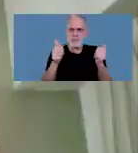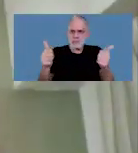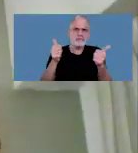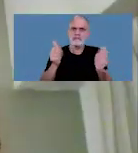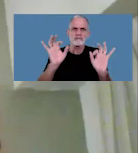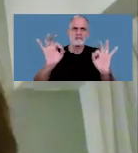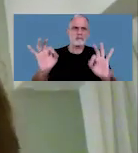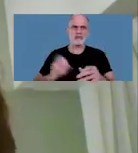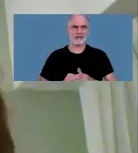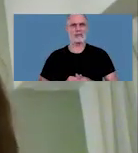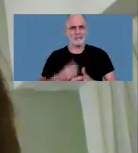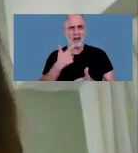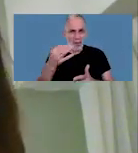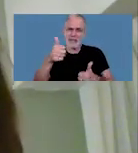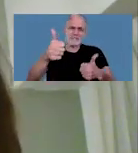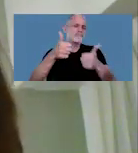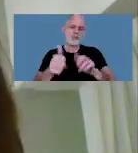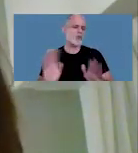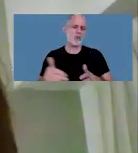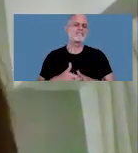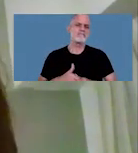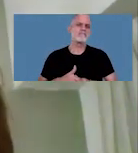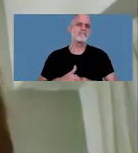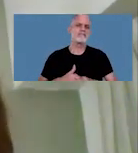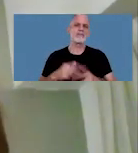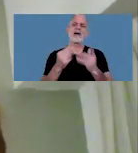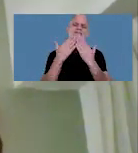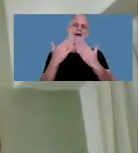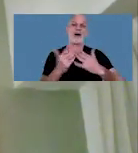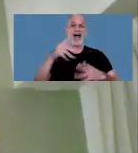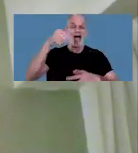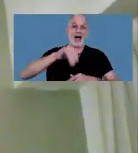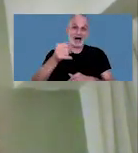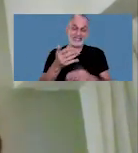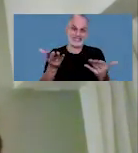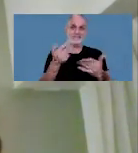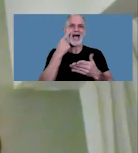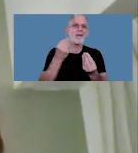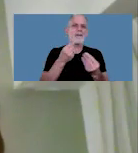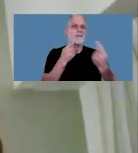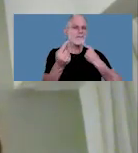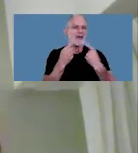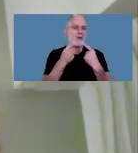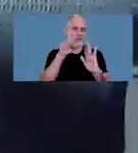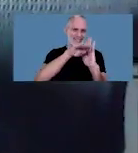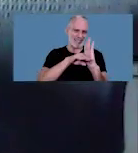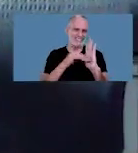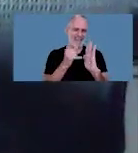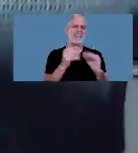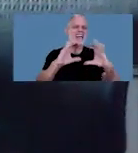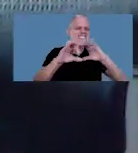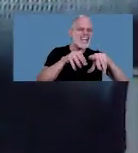excelente. La verdad, genial. Te súper agradezco. Y ahora sí, hay preguntitas. Sí, así